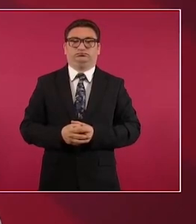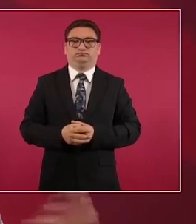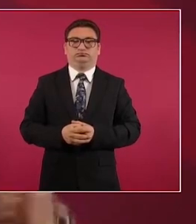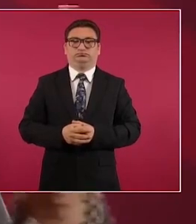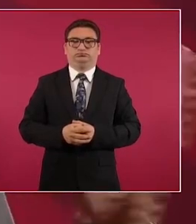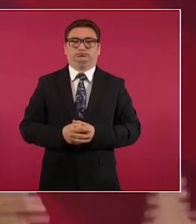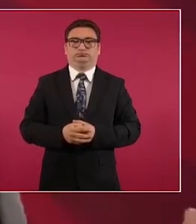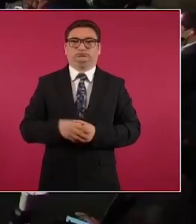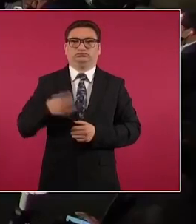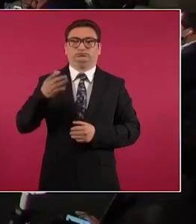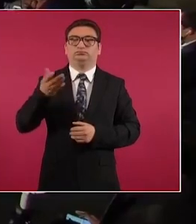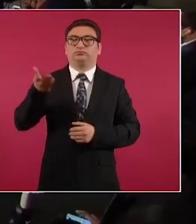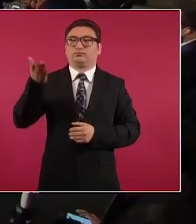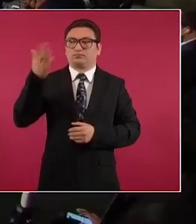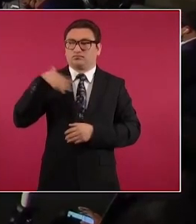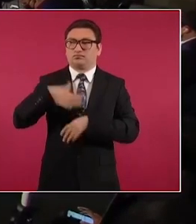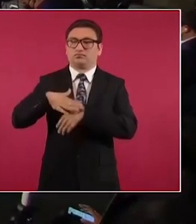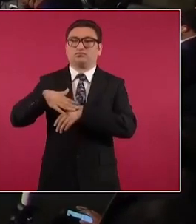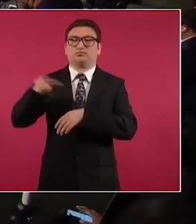Se les olvidó